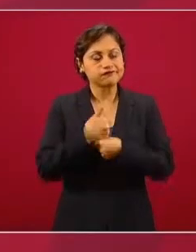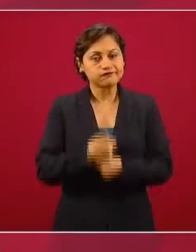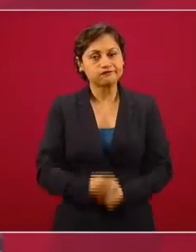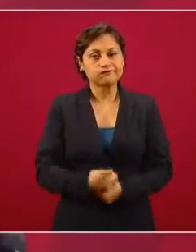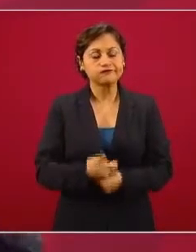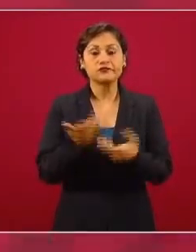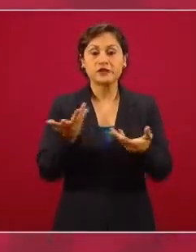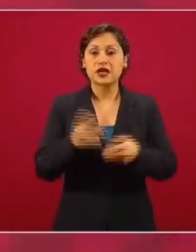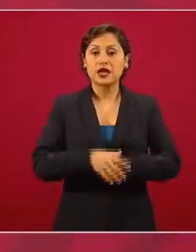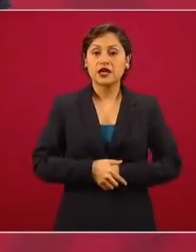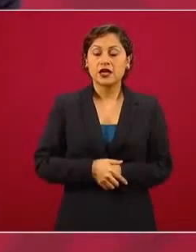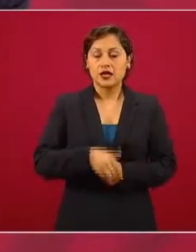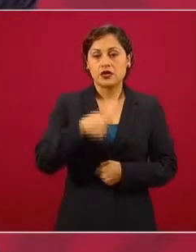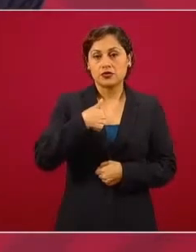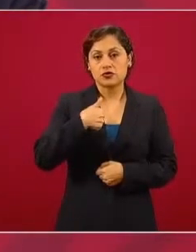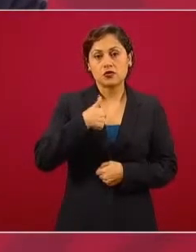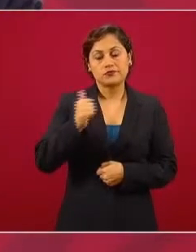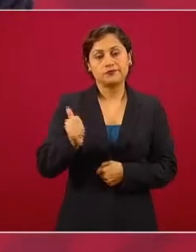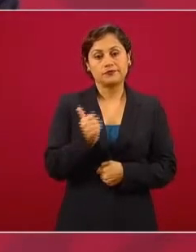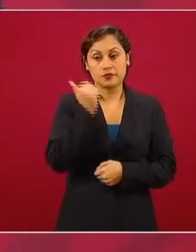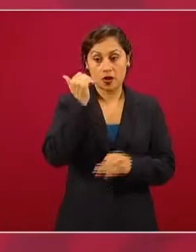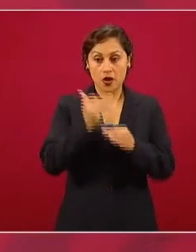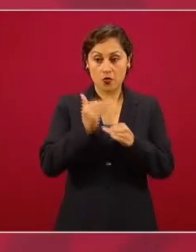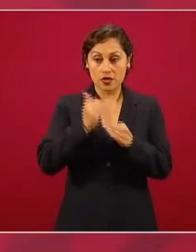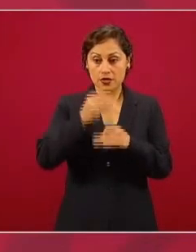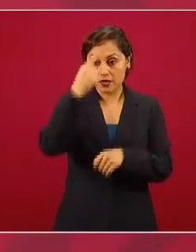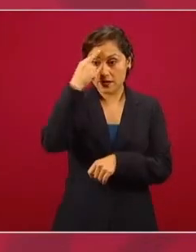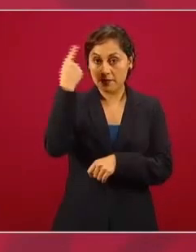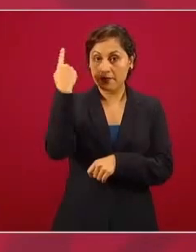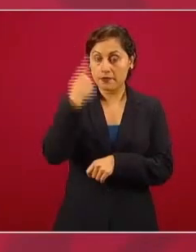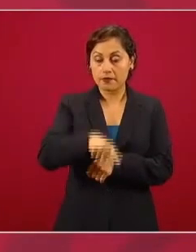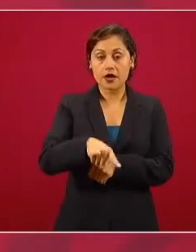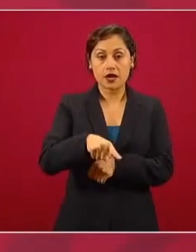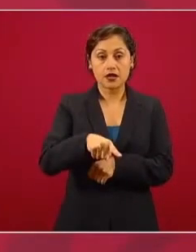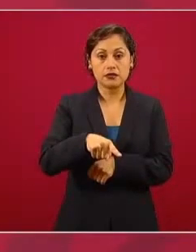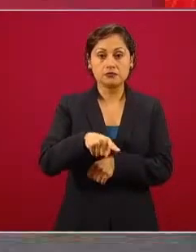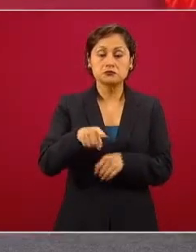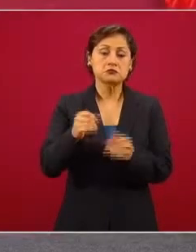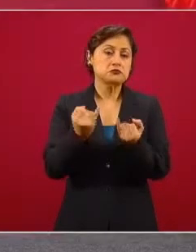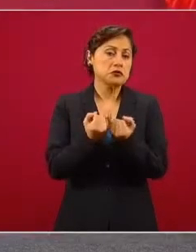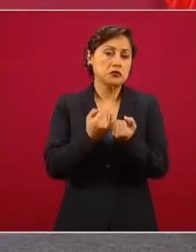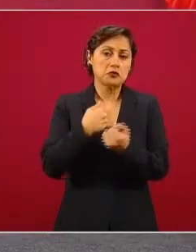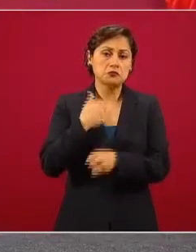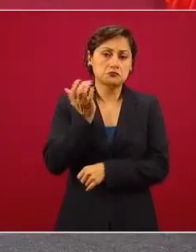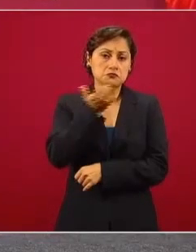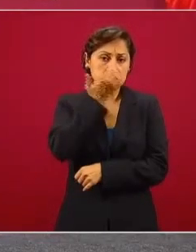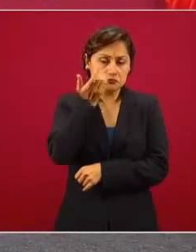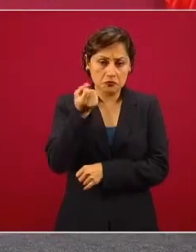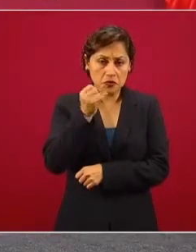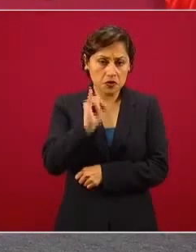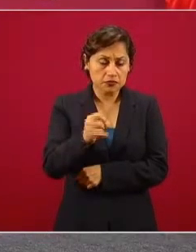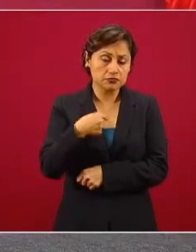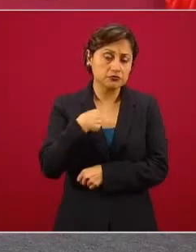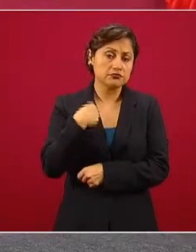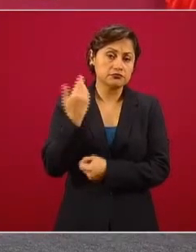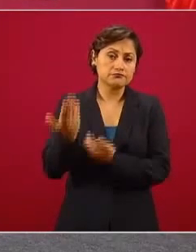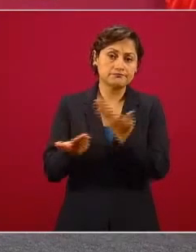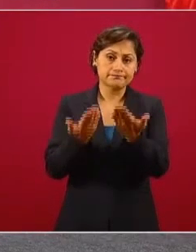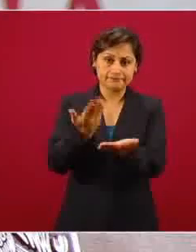enviar, como siempre lo hago y lo voy a seguir haciendo, mi abrazo, mi